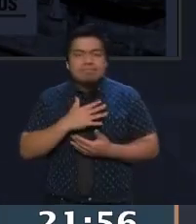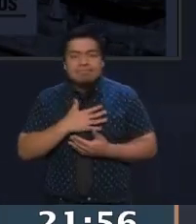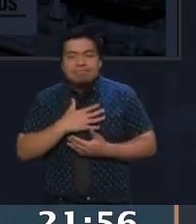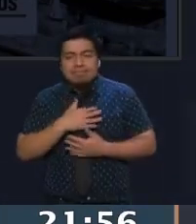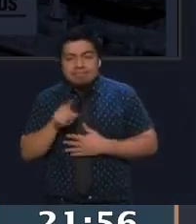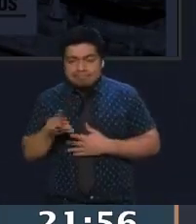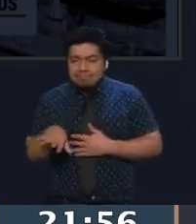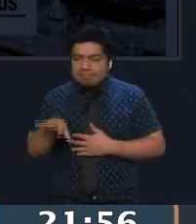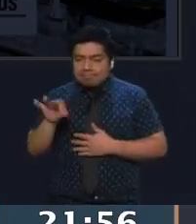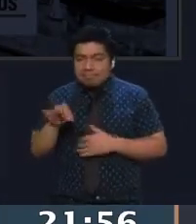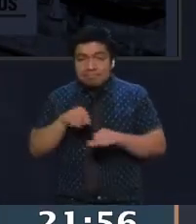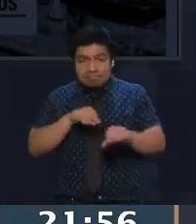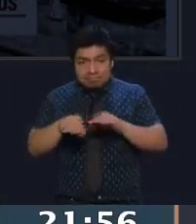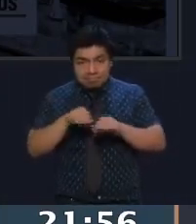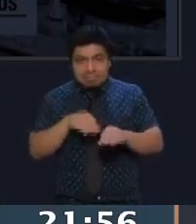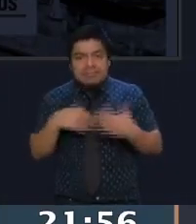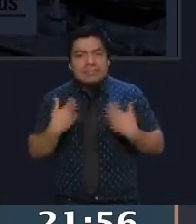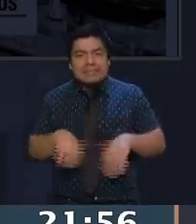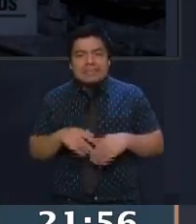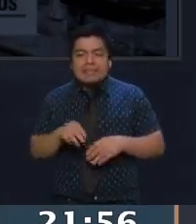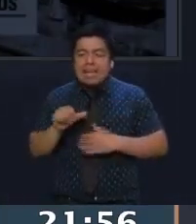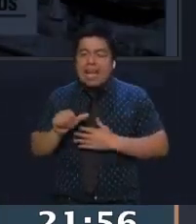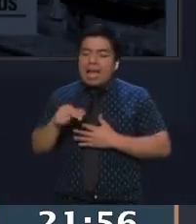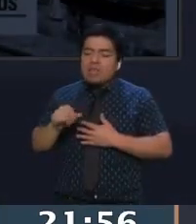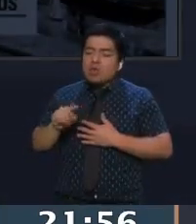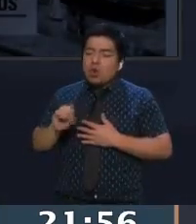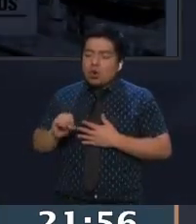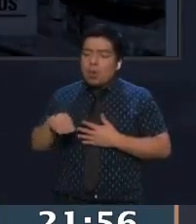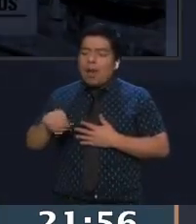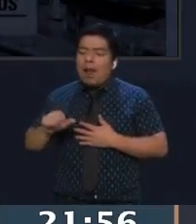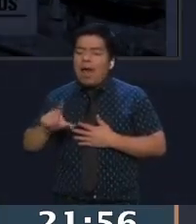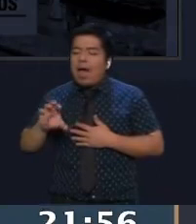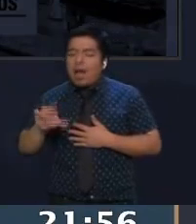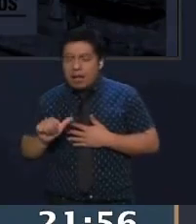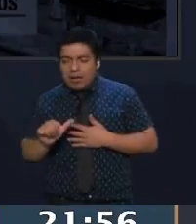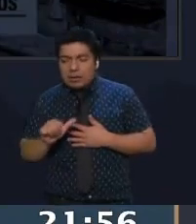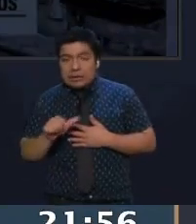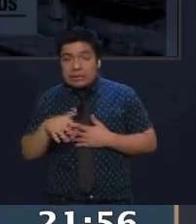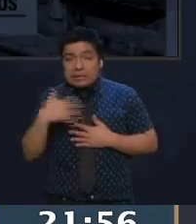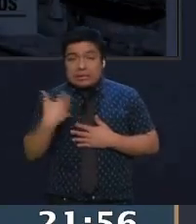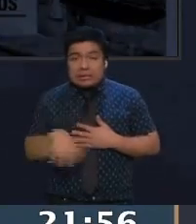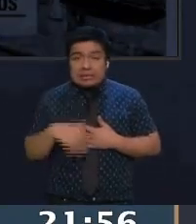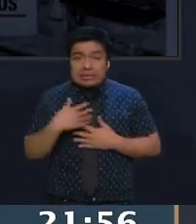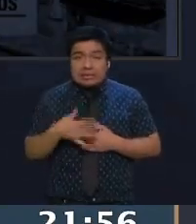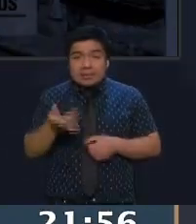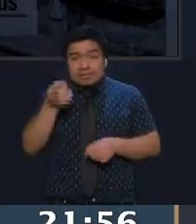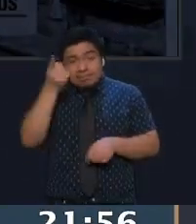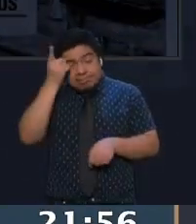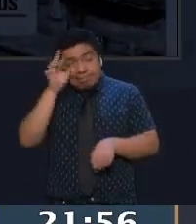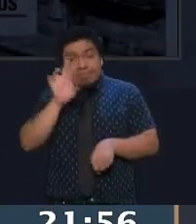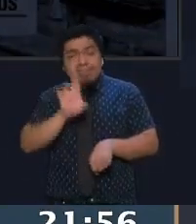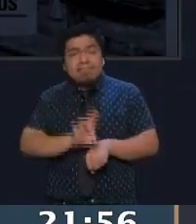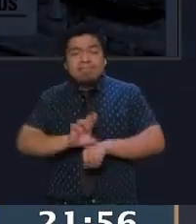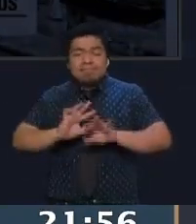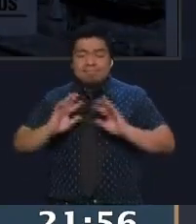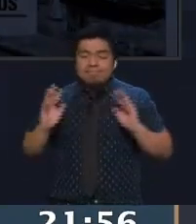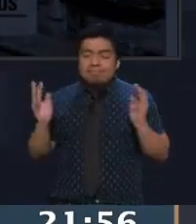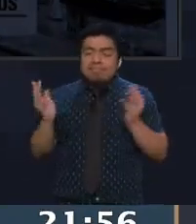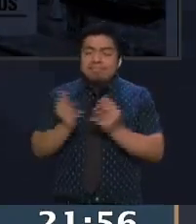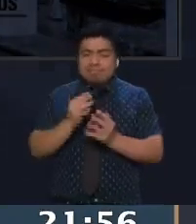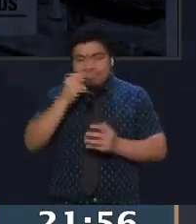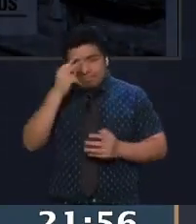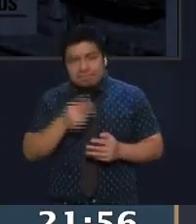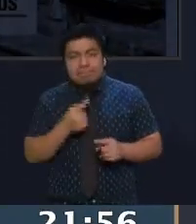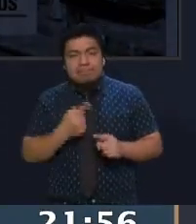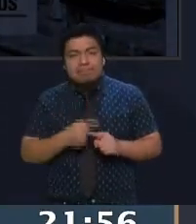destacar el trabajo que presenta Antonio Malacara sobre uno de los grandes directores de orquesta mexicanos,